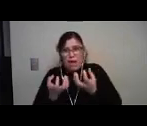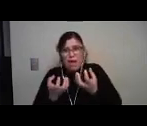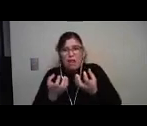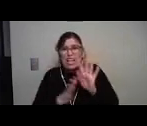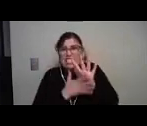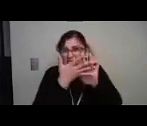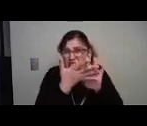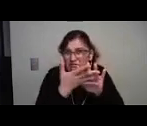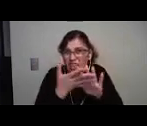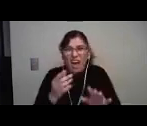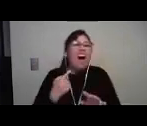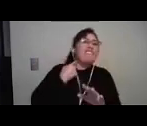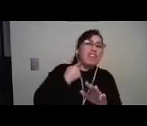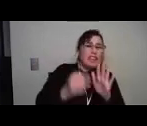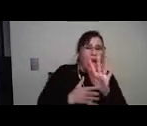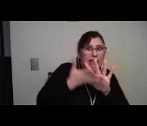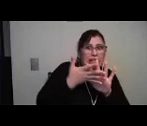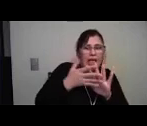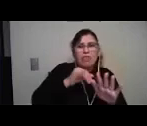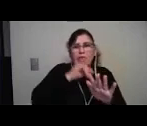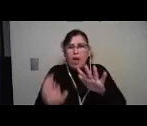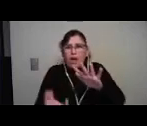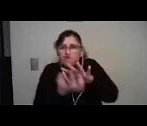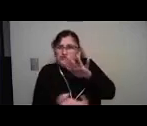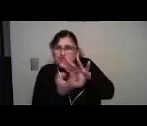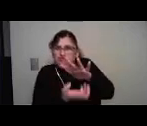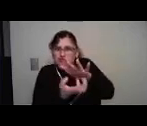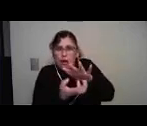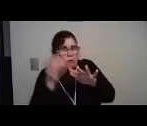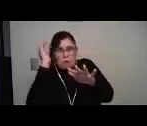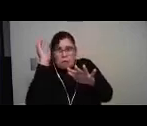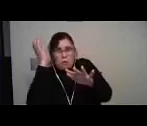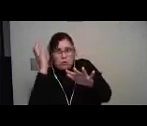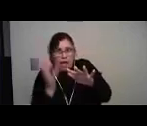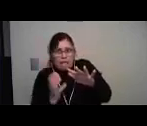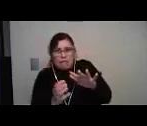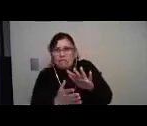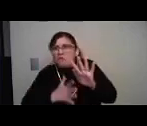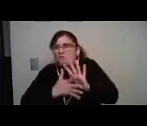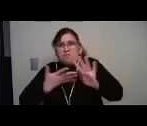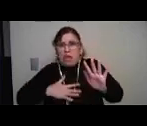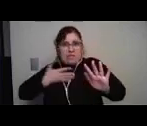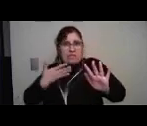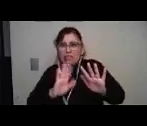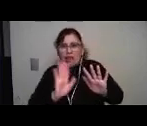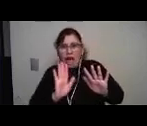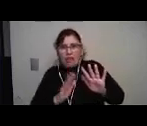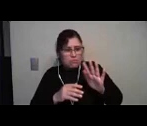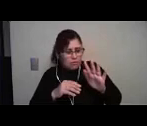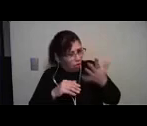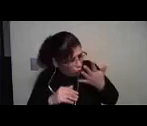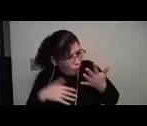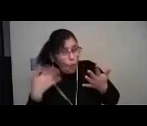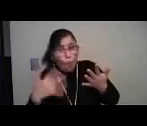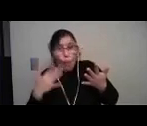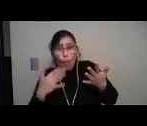sentir ya que efectivamente Ujú, se quemó, ya, o puede percatarse 1 o 2 o 3 días después que se quemó, entonces a eso